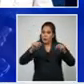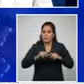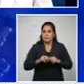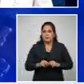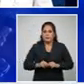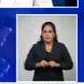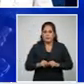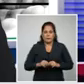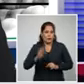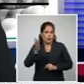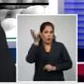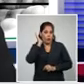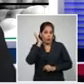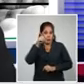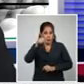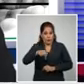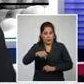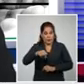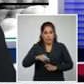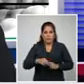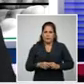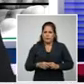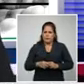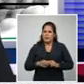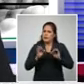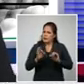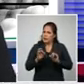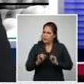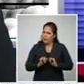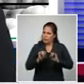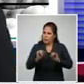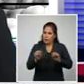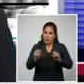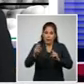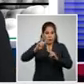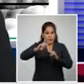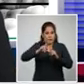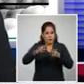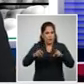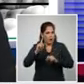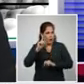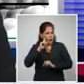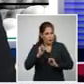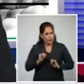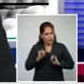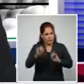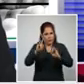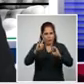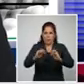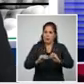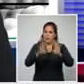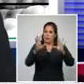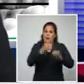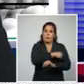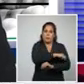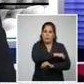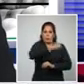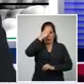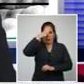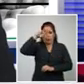conferencia de prensa que nuestro sistema de la radio y la televisión cubana lleva al pueblo de Cuba. El